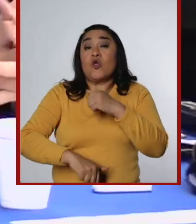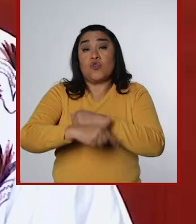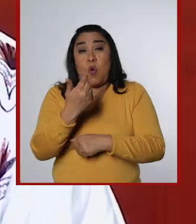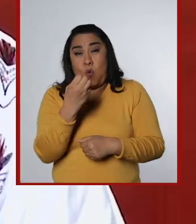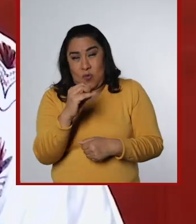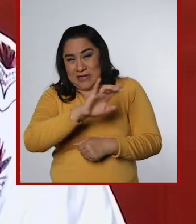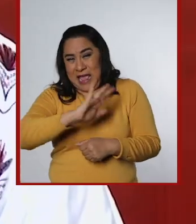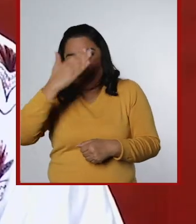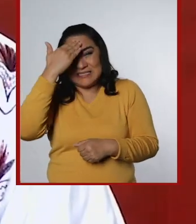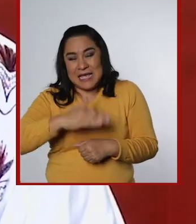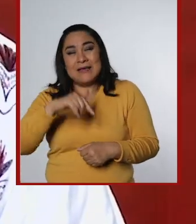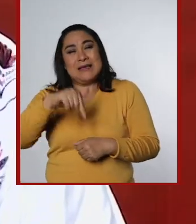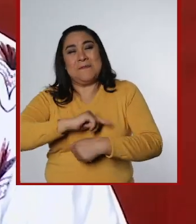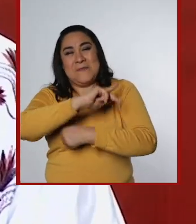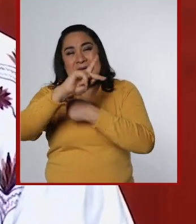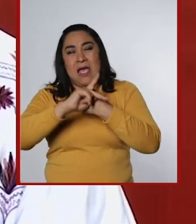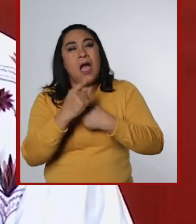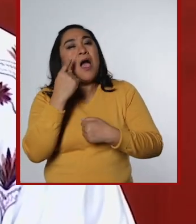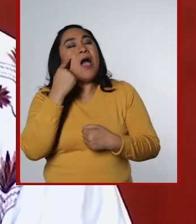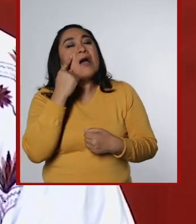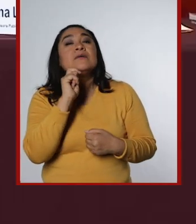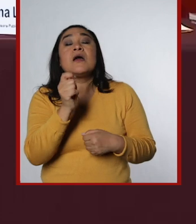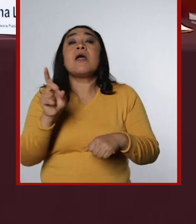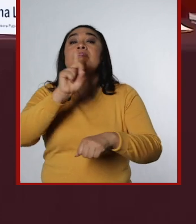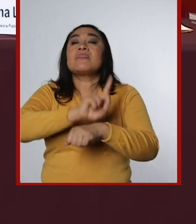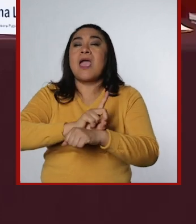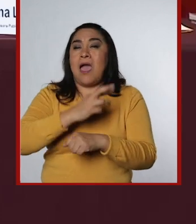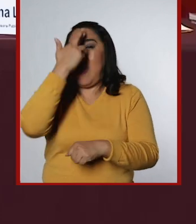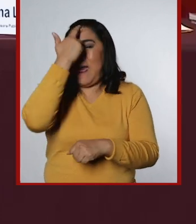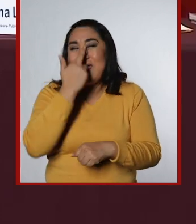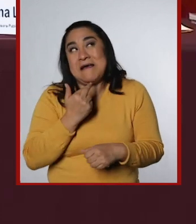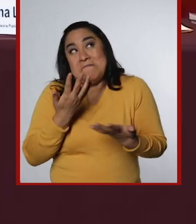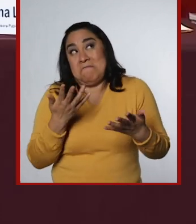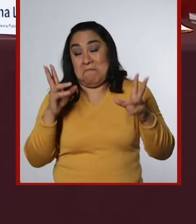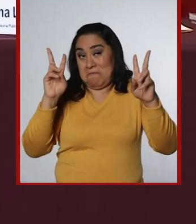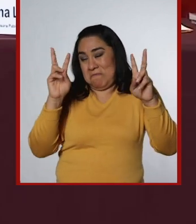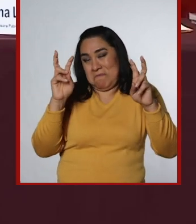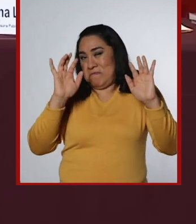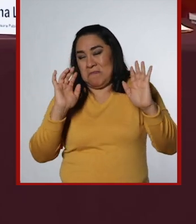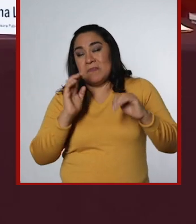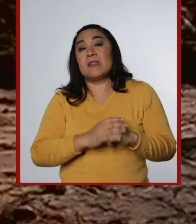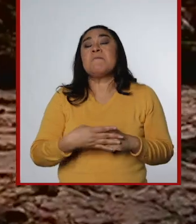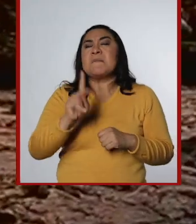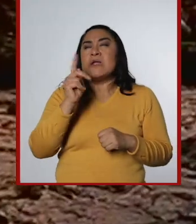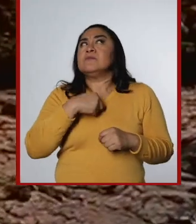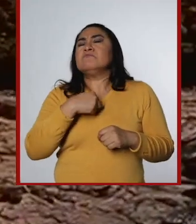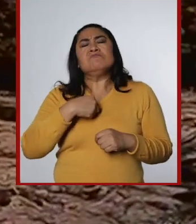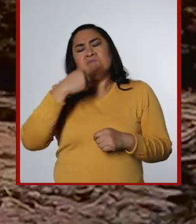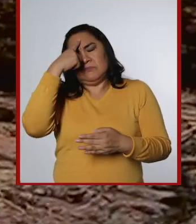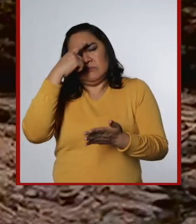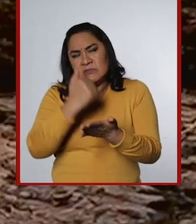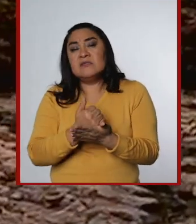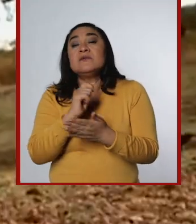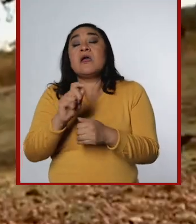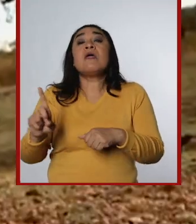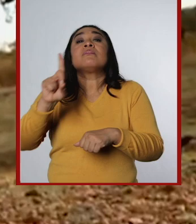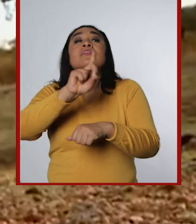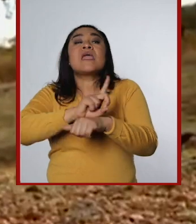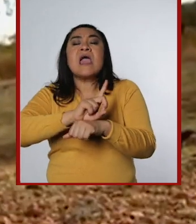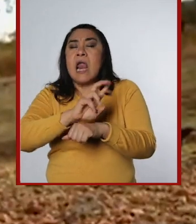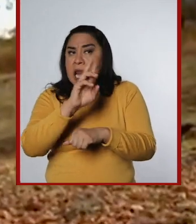12 de octubre, ustedes saben que en este país es reivindicado como el Día de la Raza, entre comillas, pero nosotros lo reivindicamos como el Día de